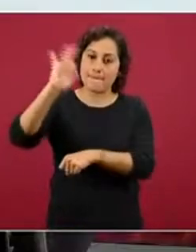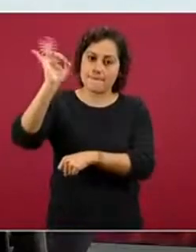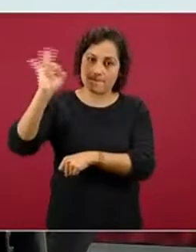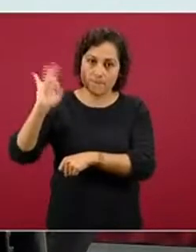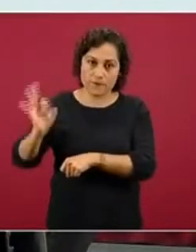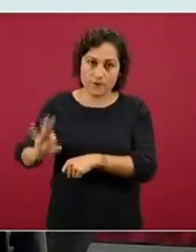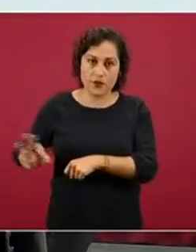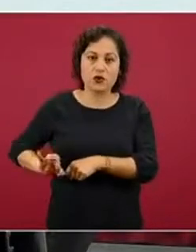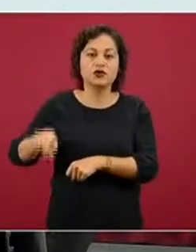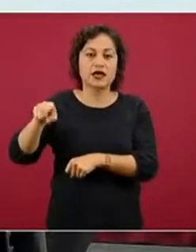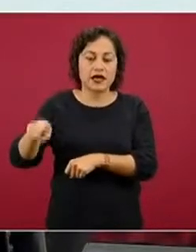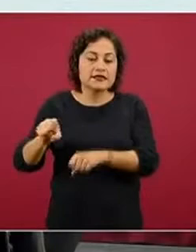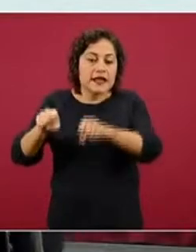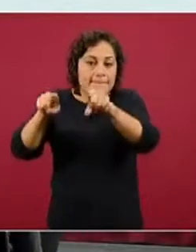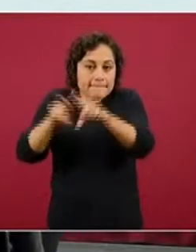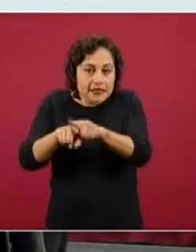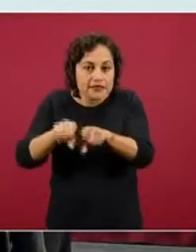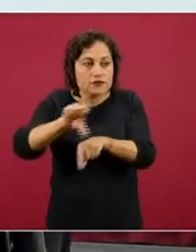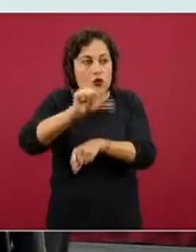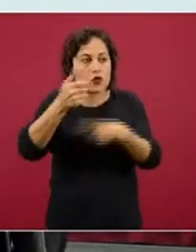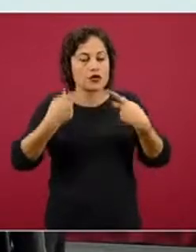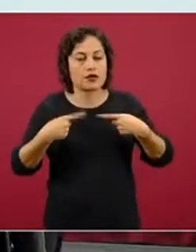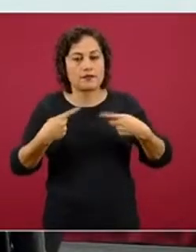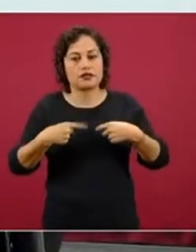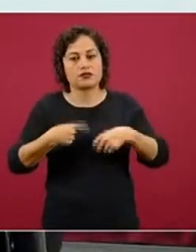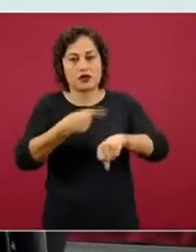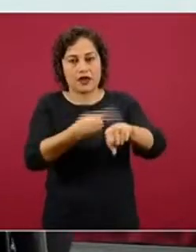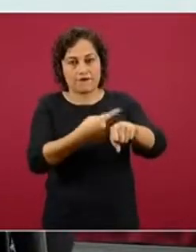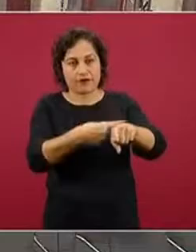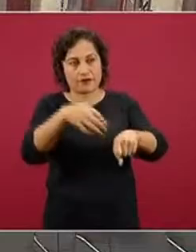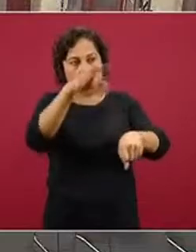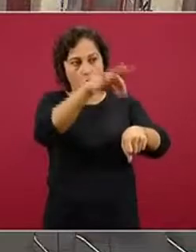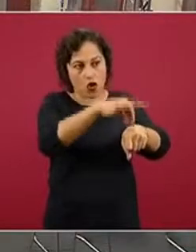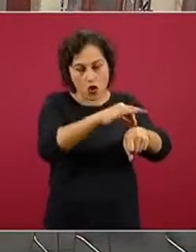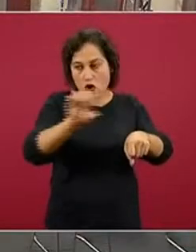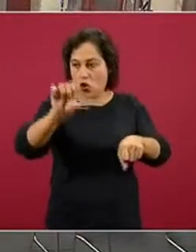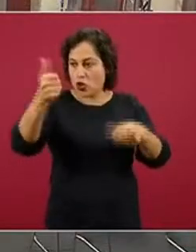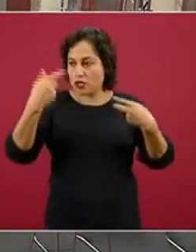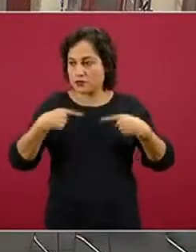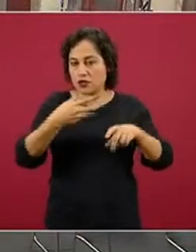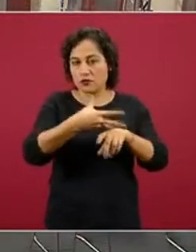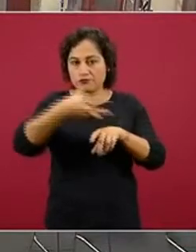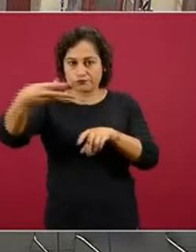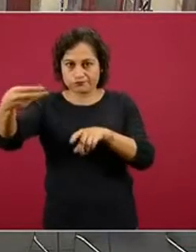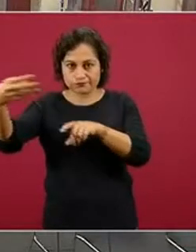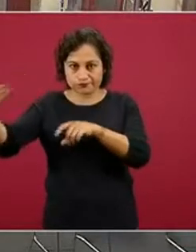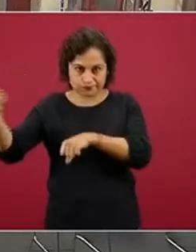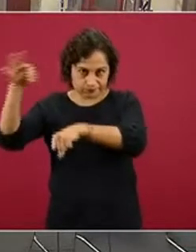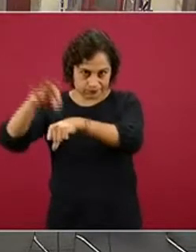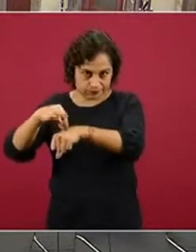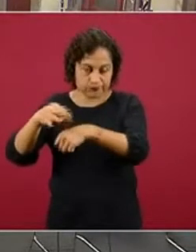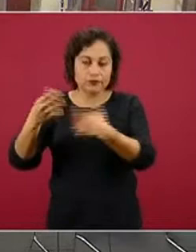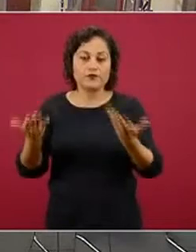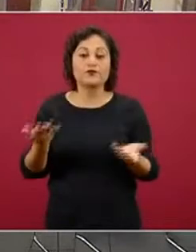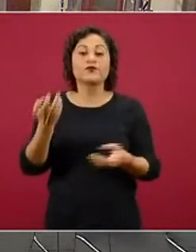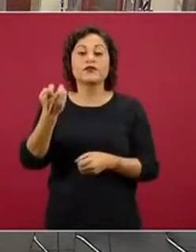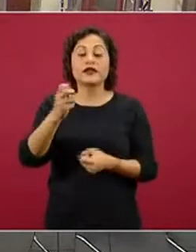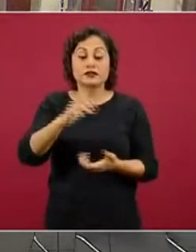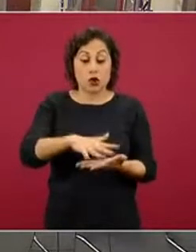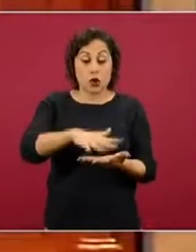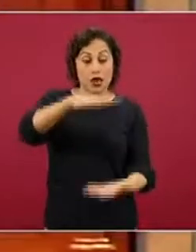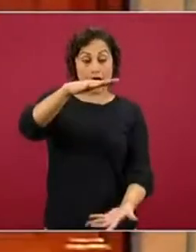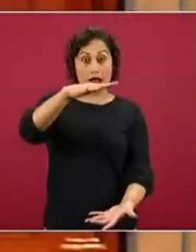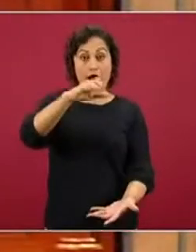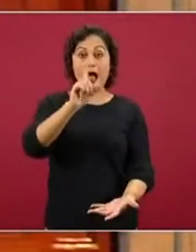de alguien enfermo y que después va a ir a infectar a más personas. Entonces, cualquier tipo de contenedor